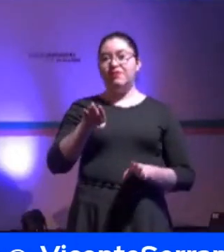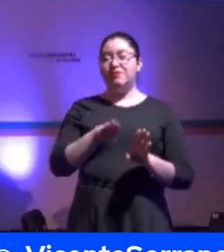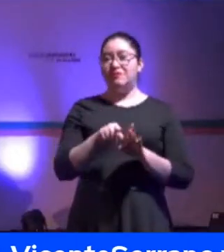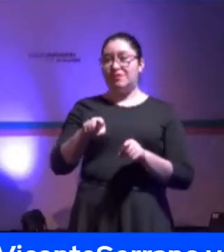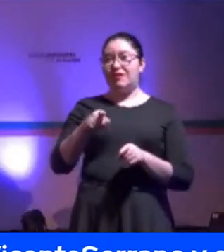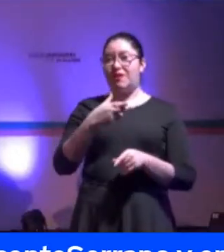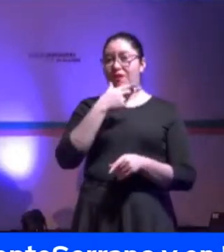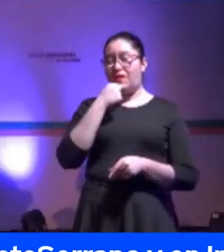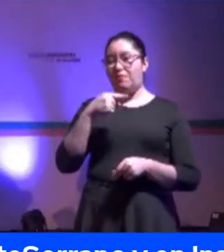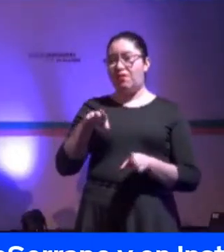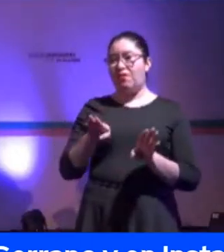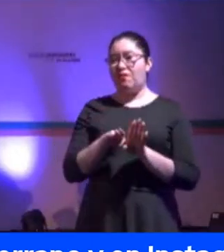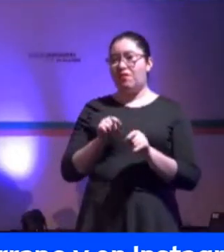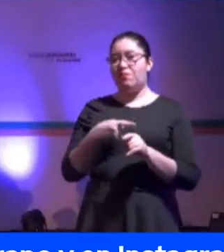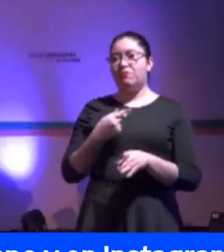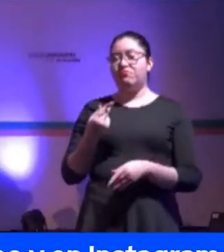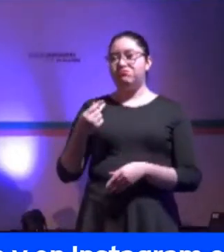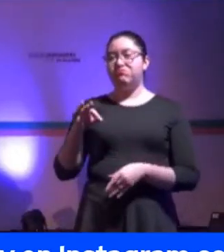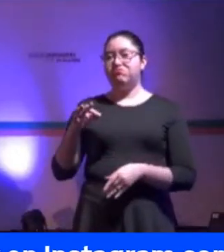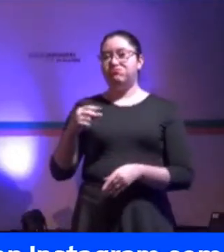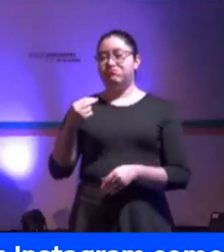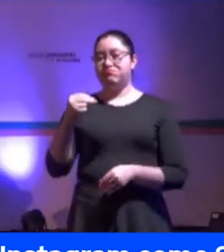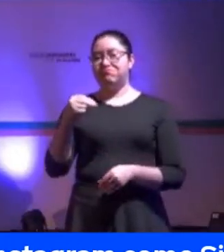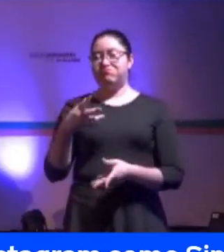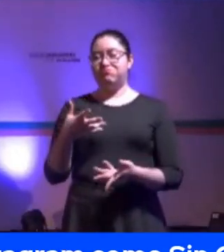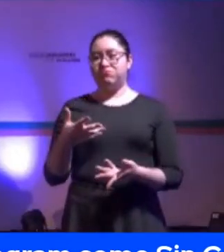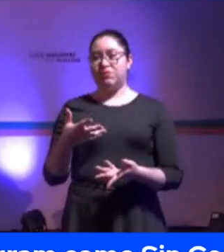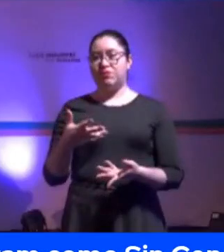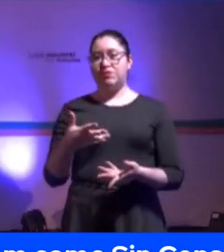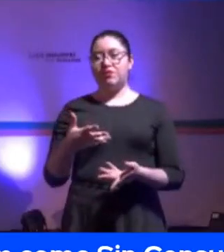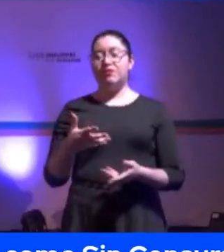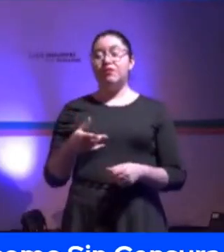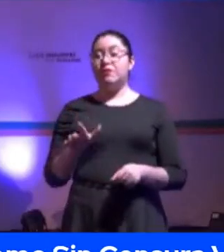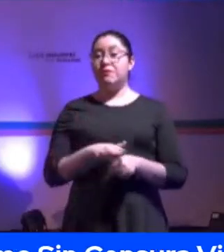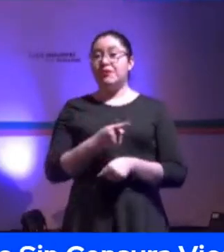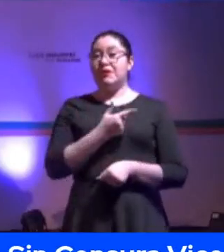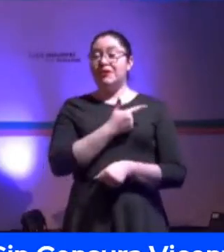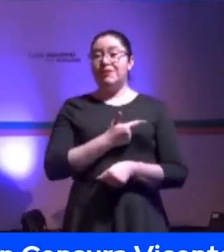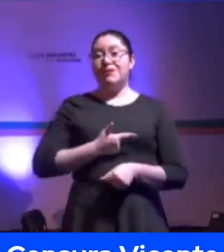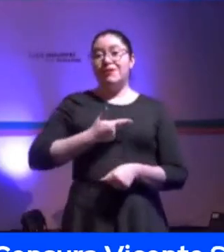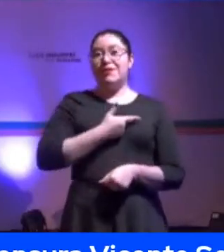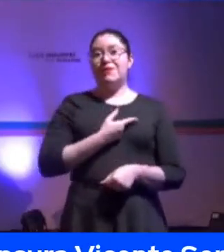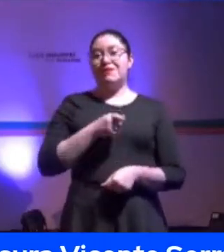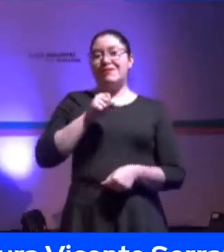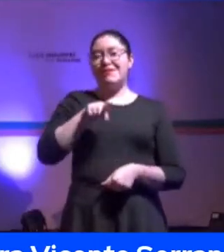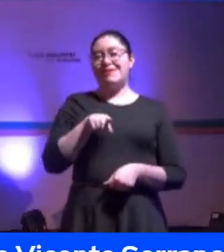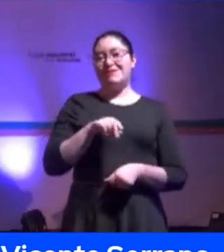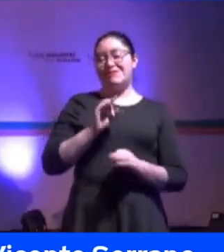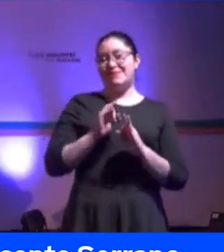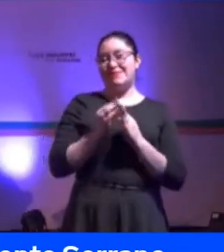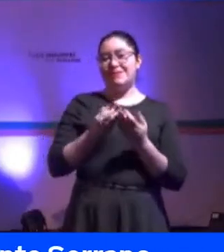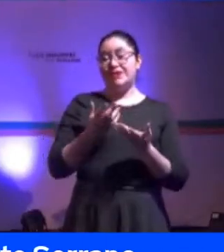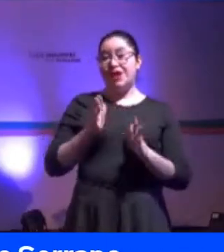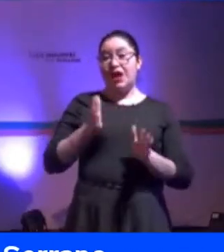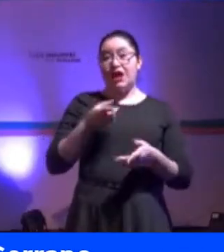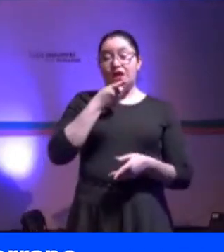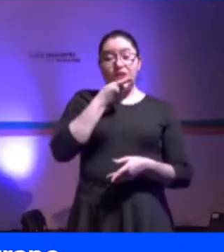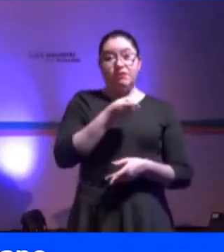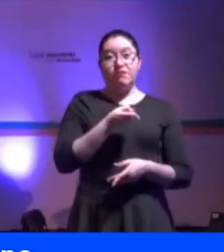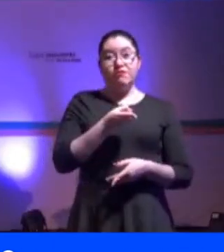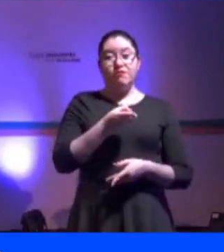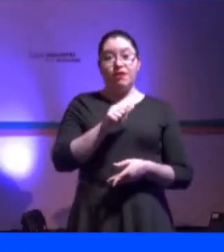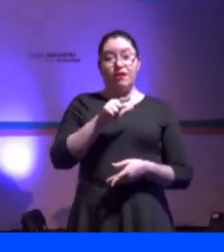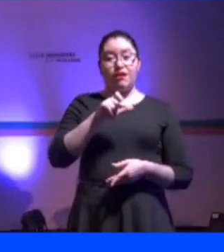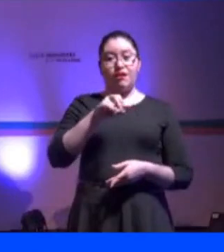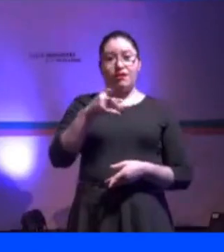como Alejandro Moreno Cárdenas por su apodo, porque a él le gusta que le vanaglorien con ese tipo de apodos. Ya hasta Alejandro Moreno